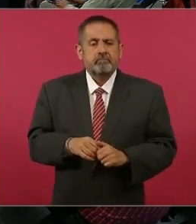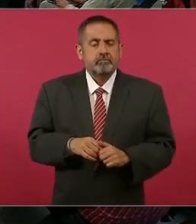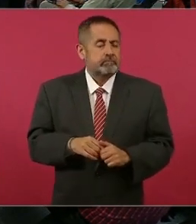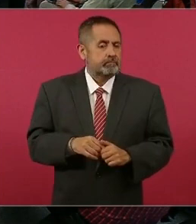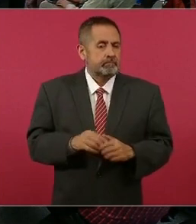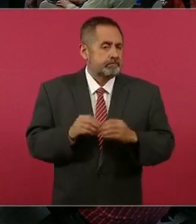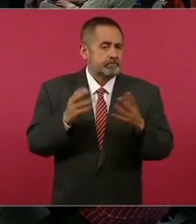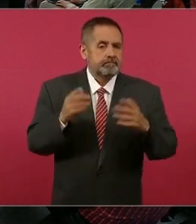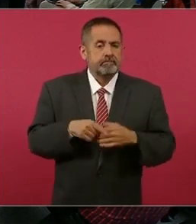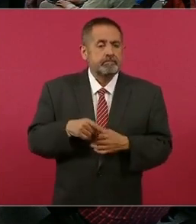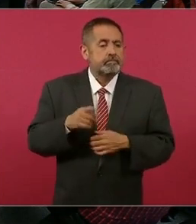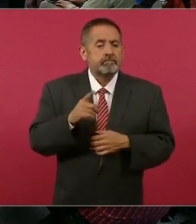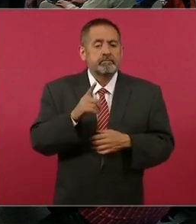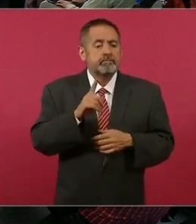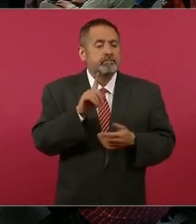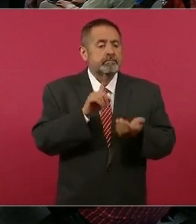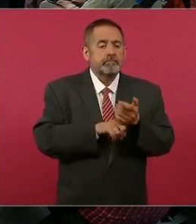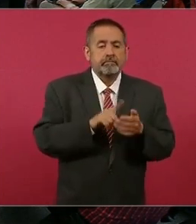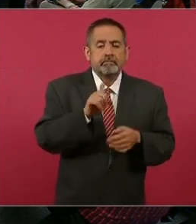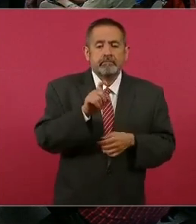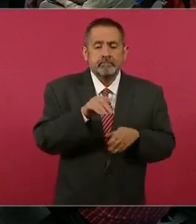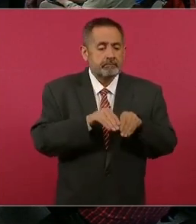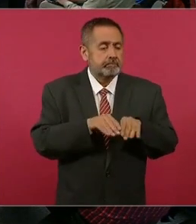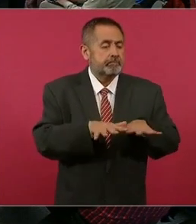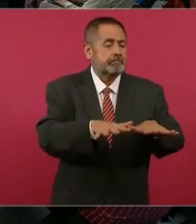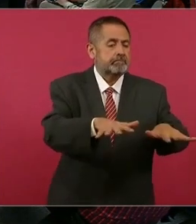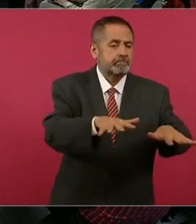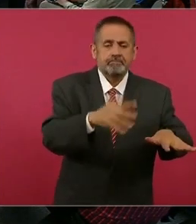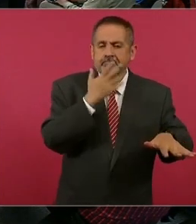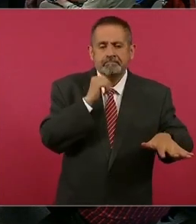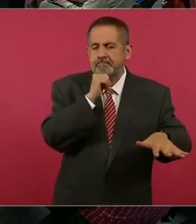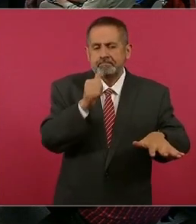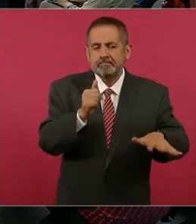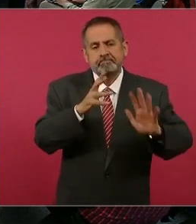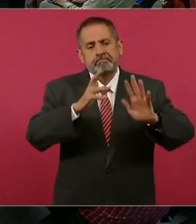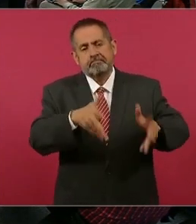Obvio, los sistemas de riego completamente abandonados.